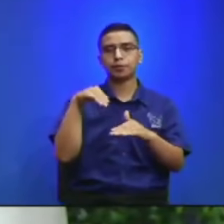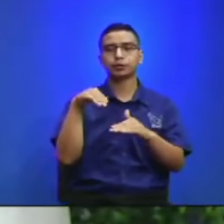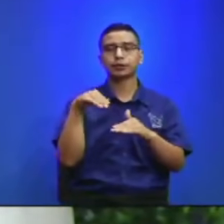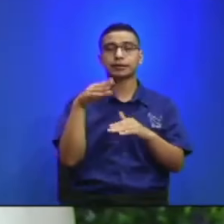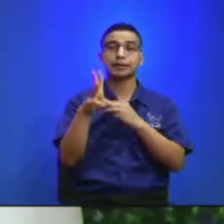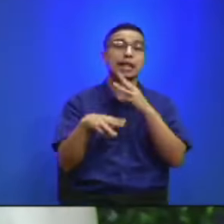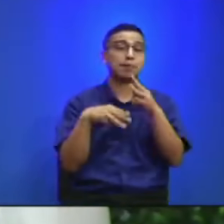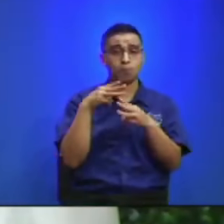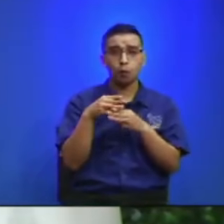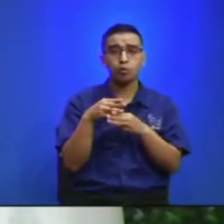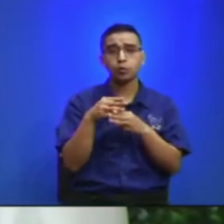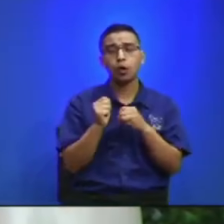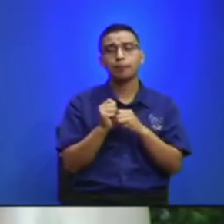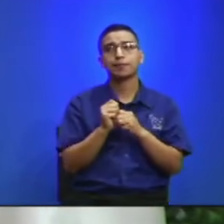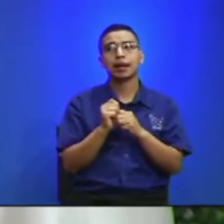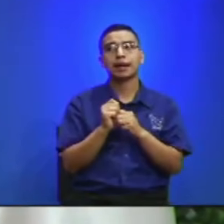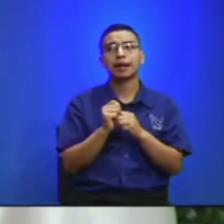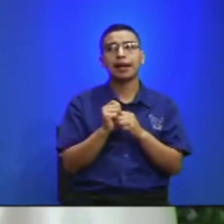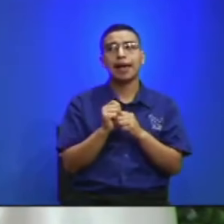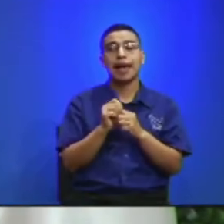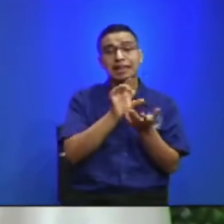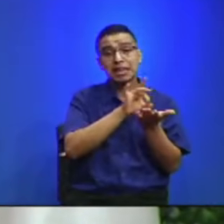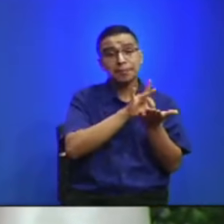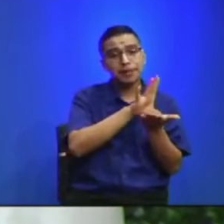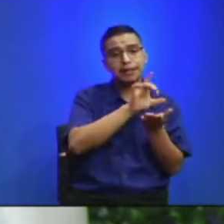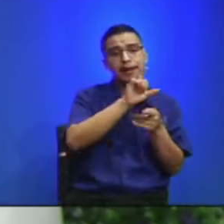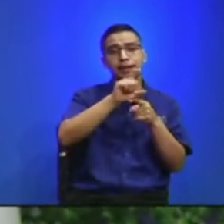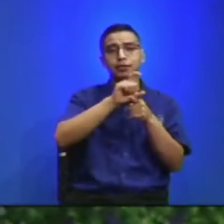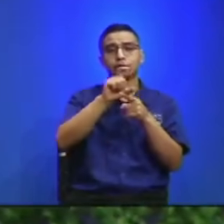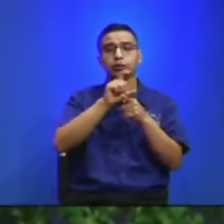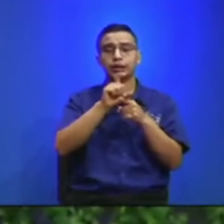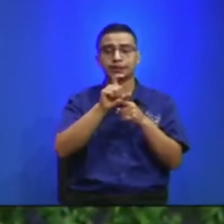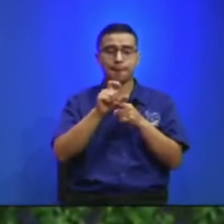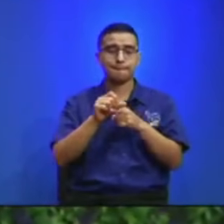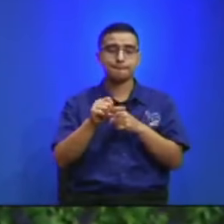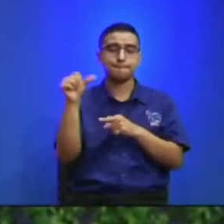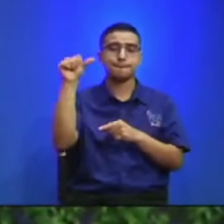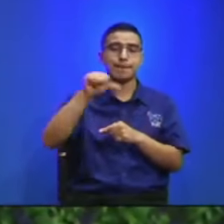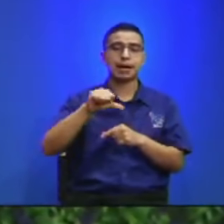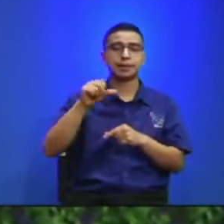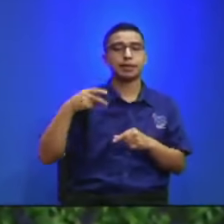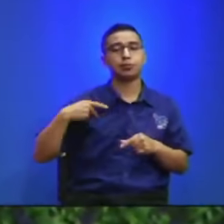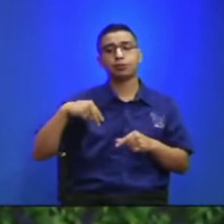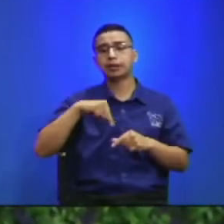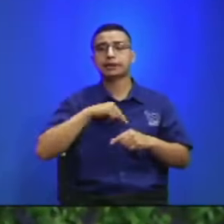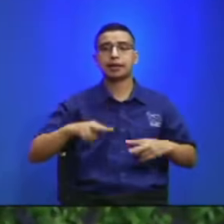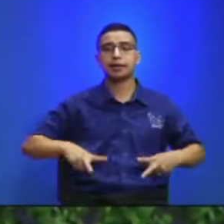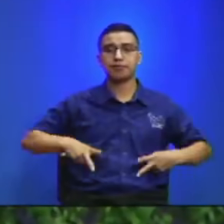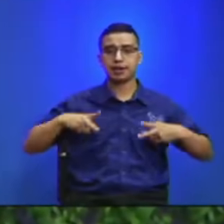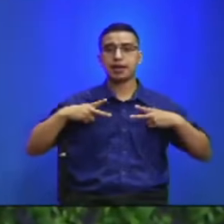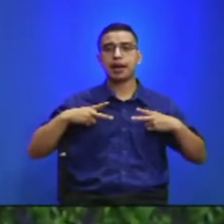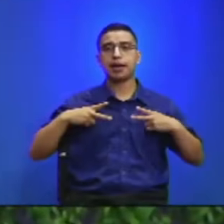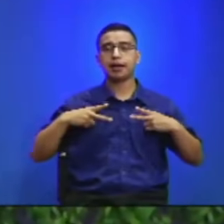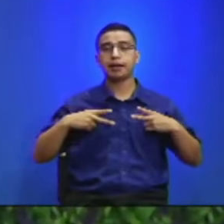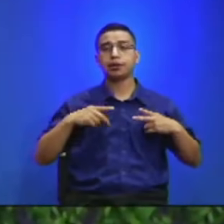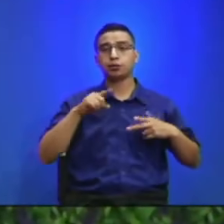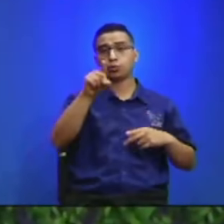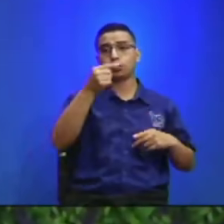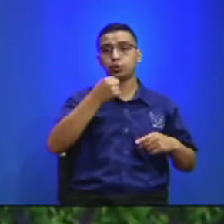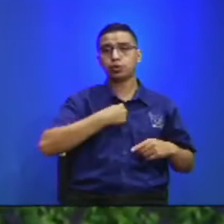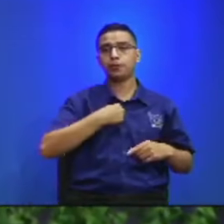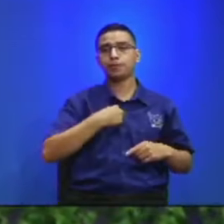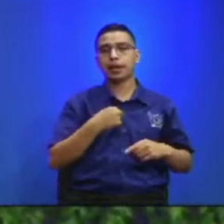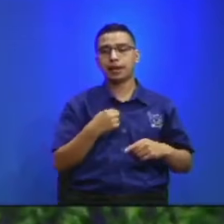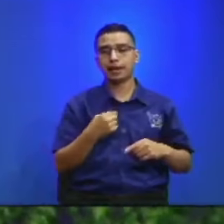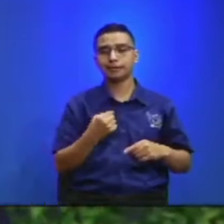nuevo nacimiento del bautismo en agua hablamos de las aguas partidas del río jordán pero